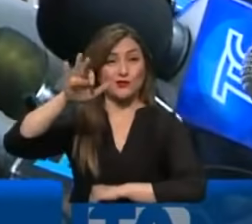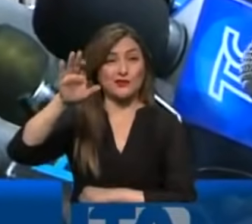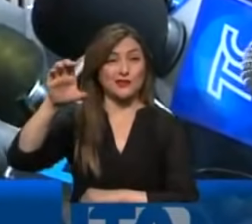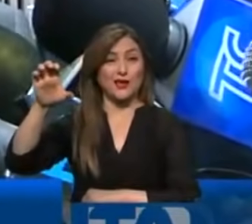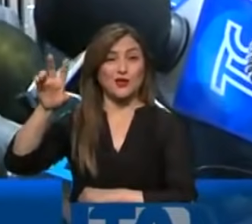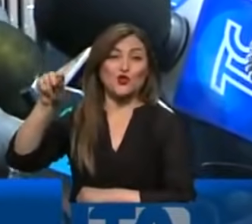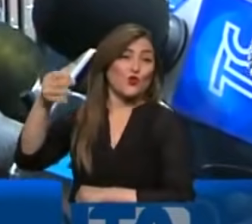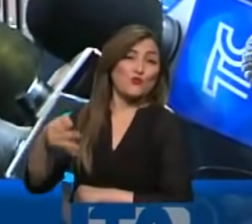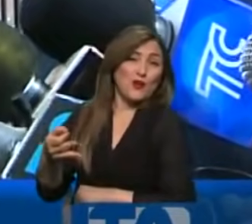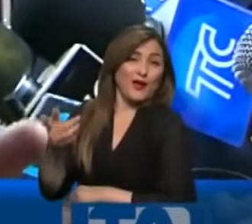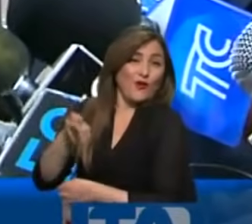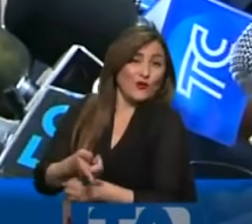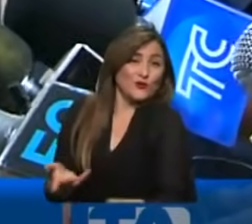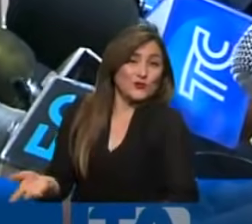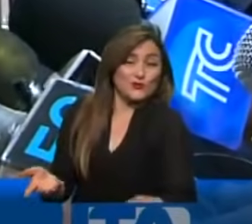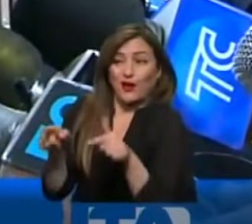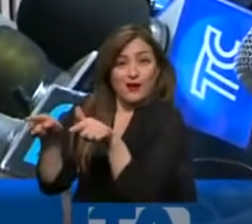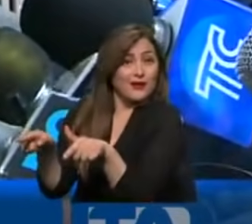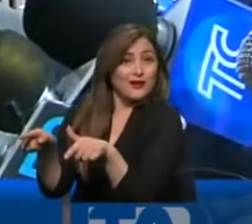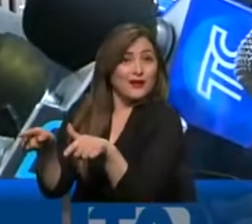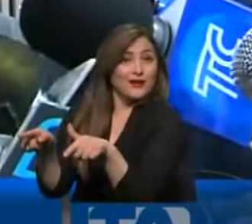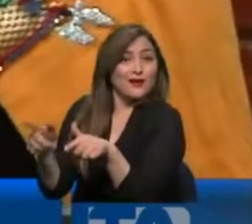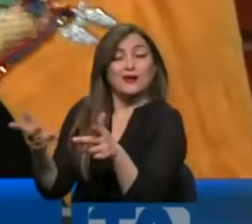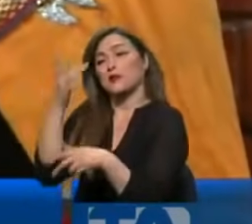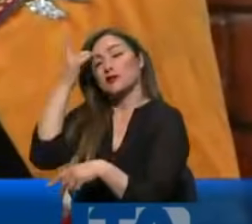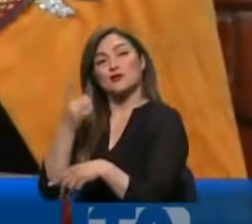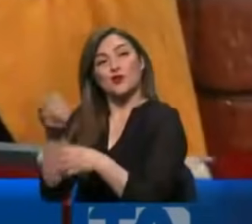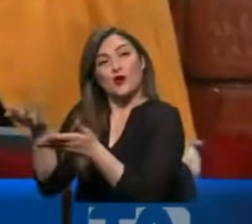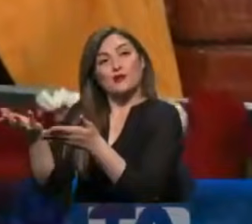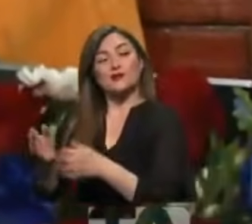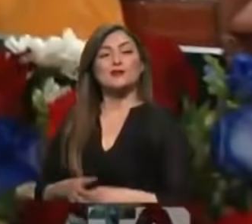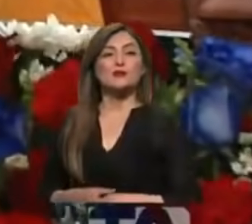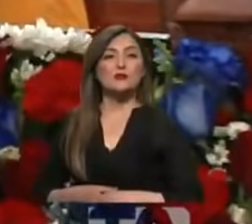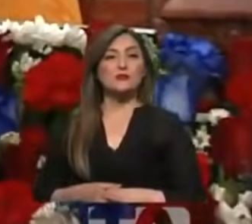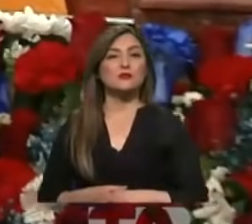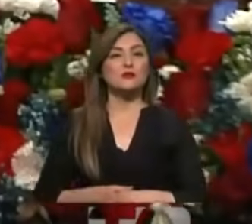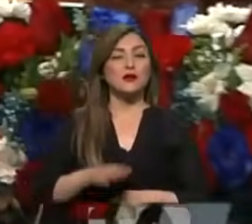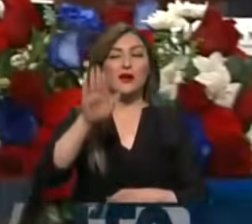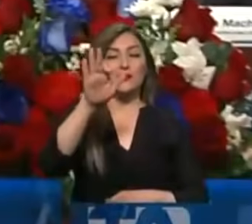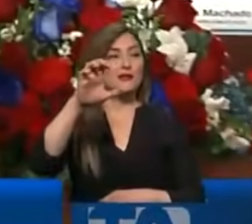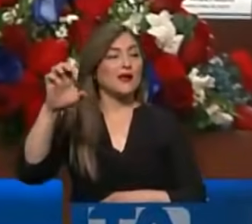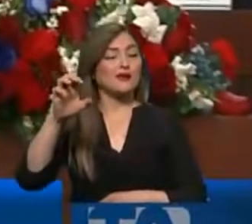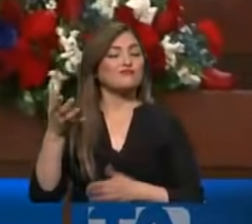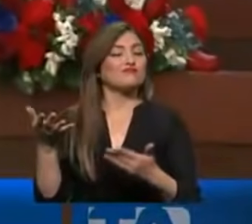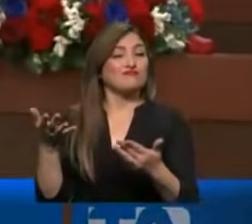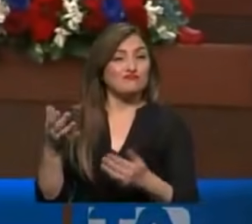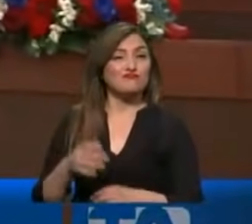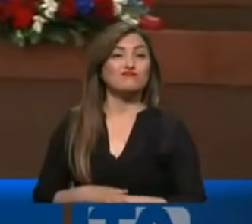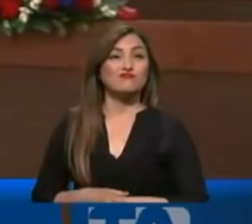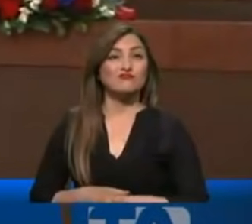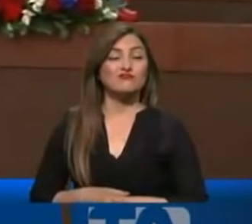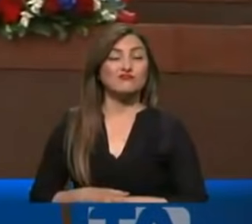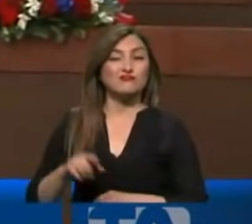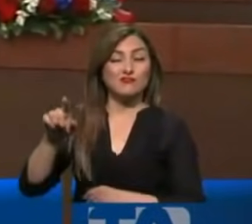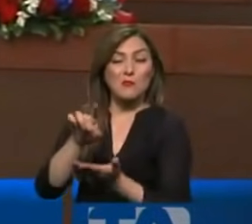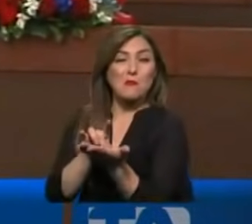Contencioso. Pero está ahí, está presente ese fallo. E insiste que el Tribunal Contencioso Electoral ha validado la remoción